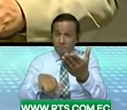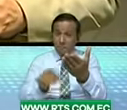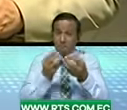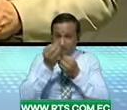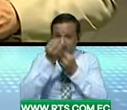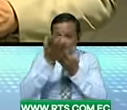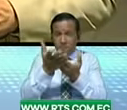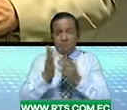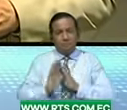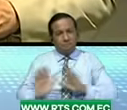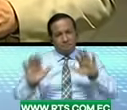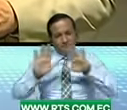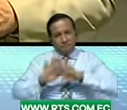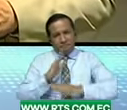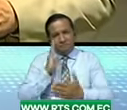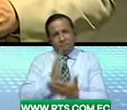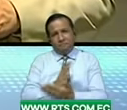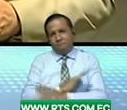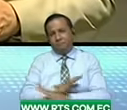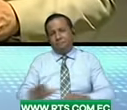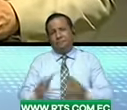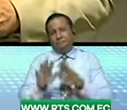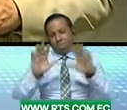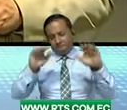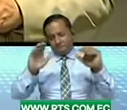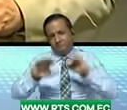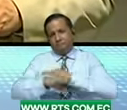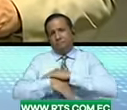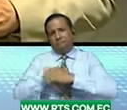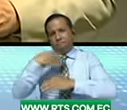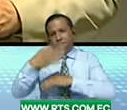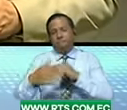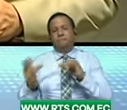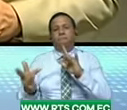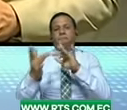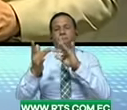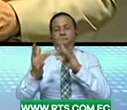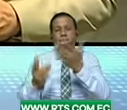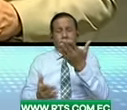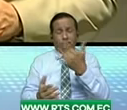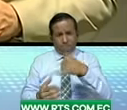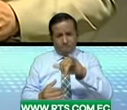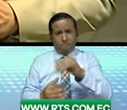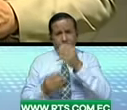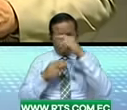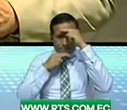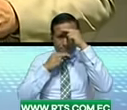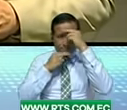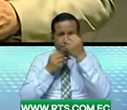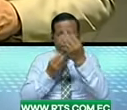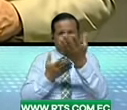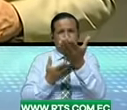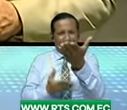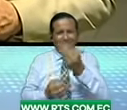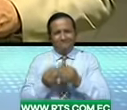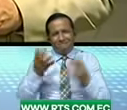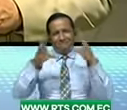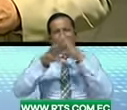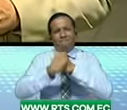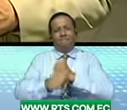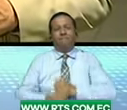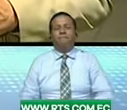información y con esta, justamente con estas noticias, me despido hasta un nuevo enlace. Ustedes tienen más noticias desde estudios. Buenas